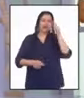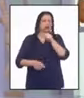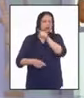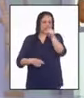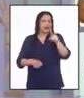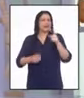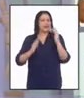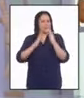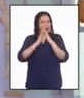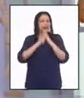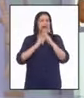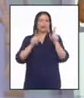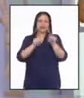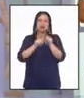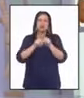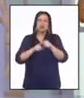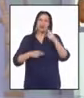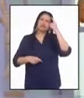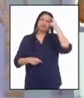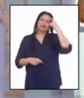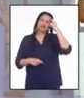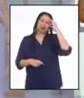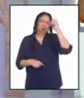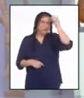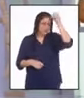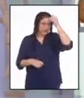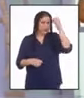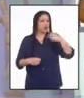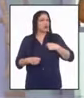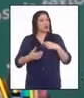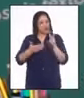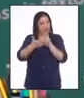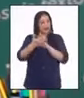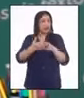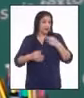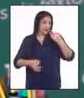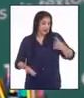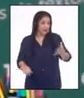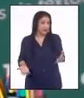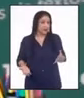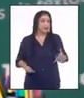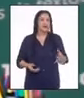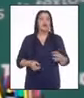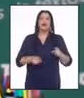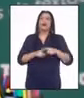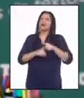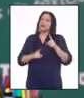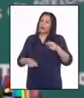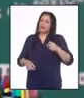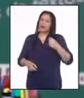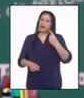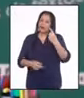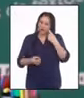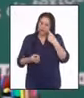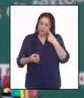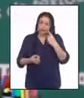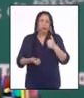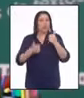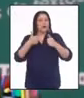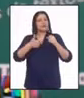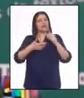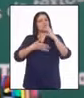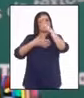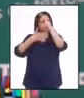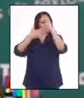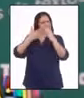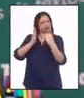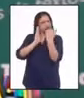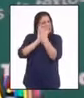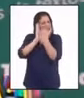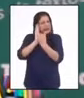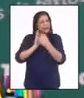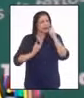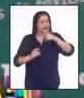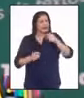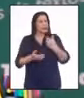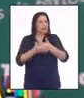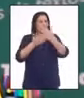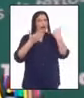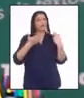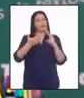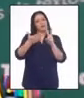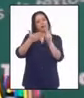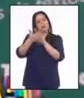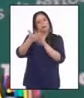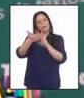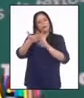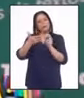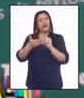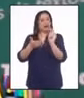también generaron opiniones a raíz del texto que leí, ¿verdad? También reconocimos los criterios que debemos considerar en la redacción y